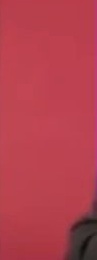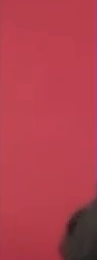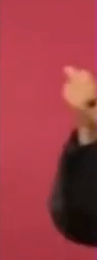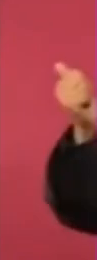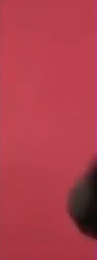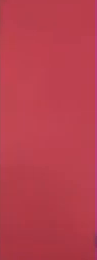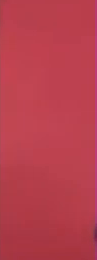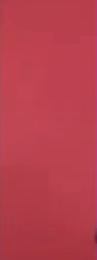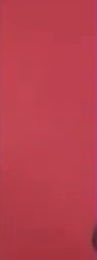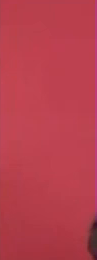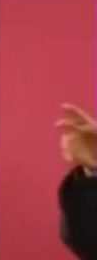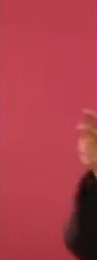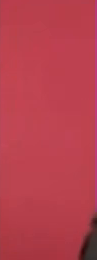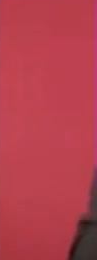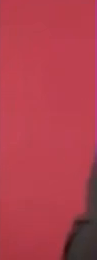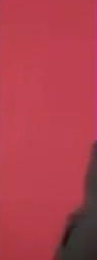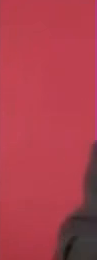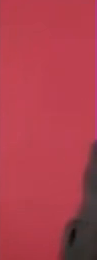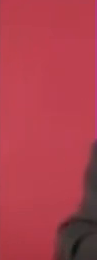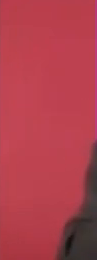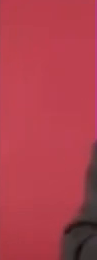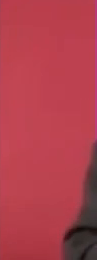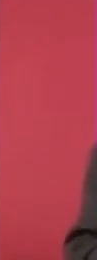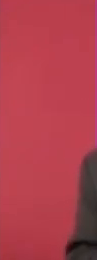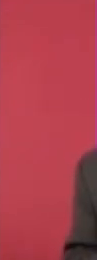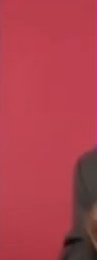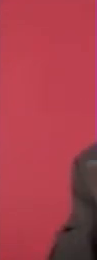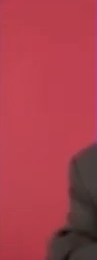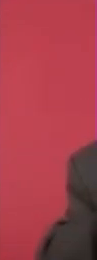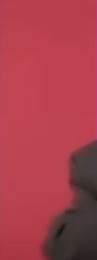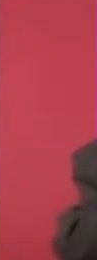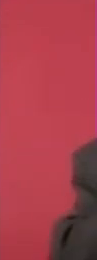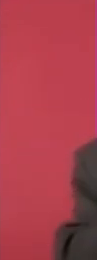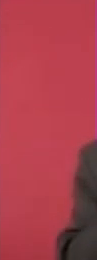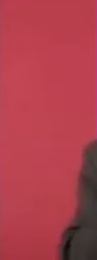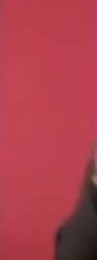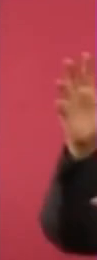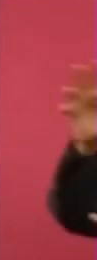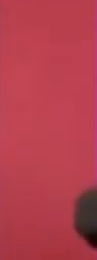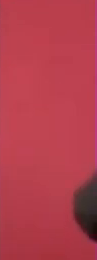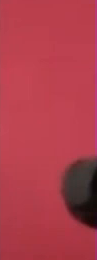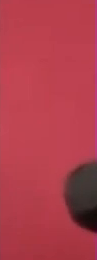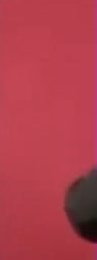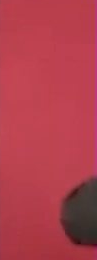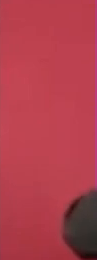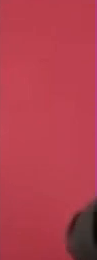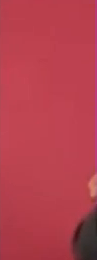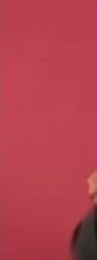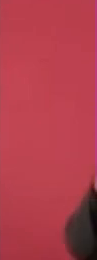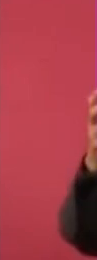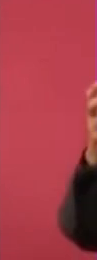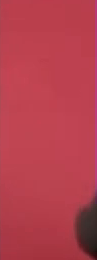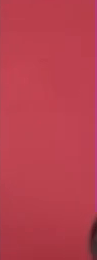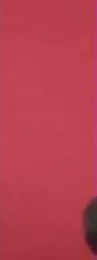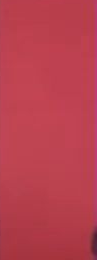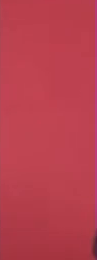exfiscal de Trump. Según William Barr, el presidente mexicano utiliza el alegato de soberanía nacional para evitar confrontarse